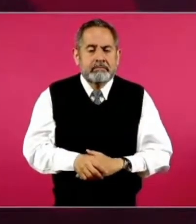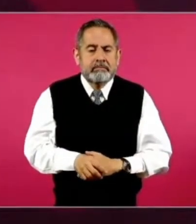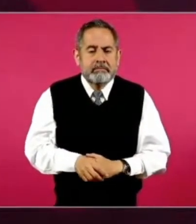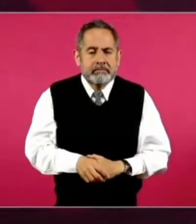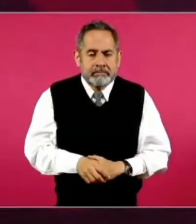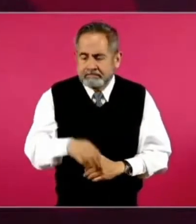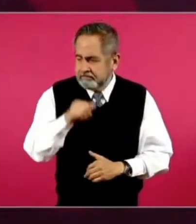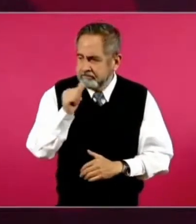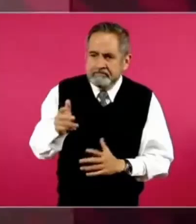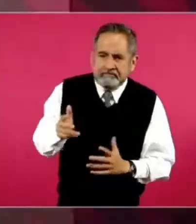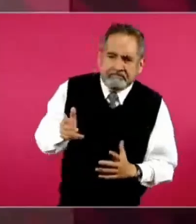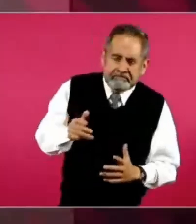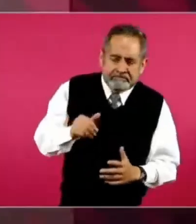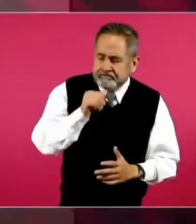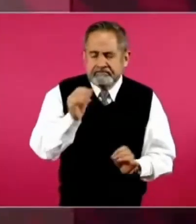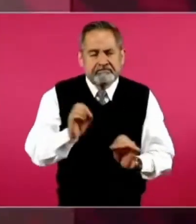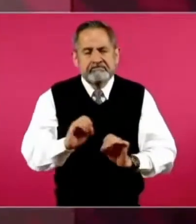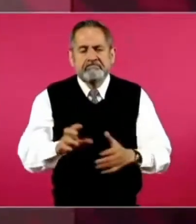Nada,